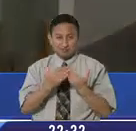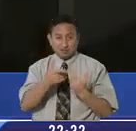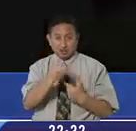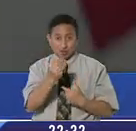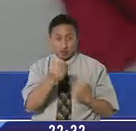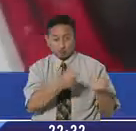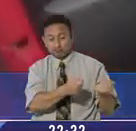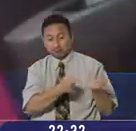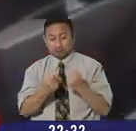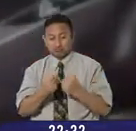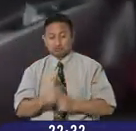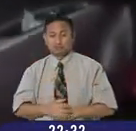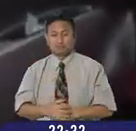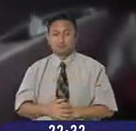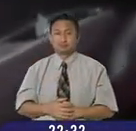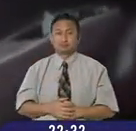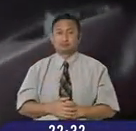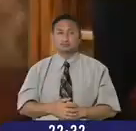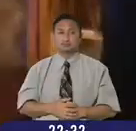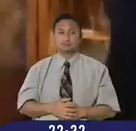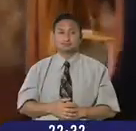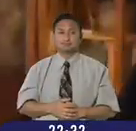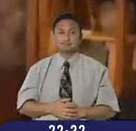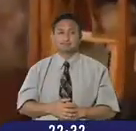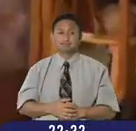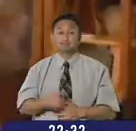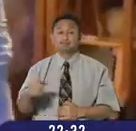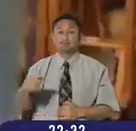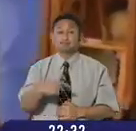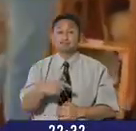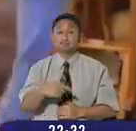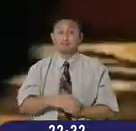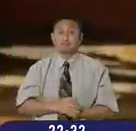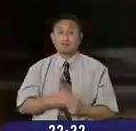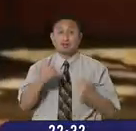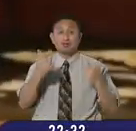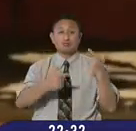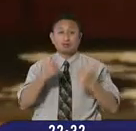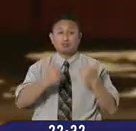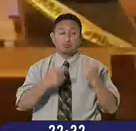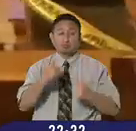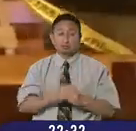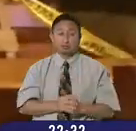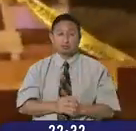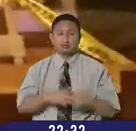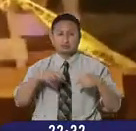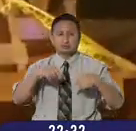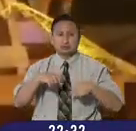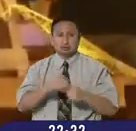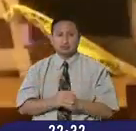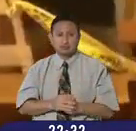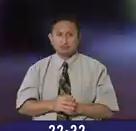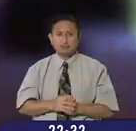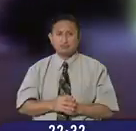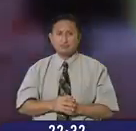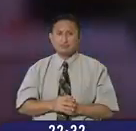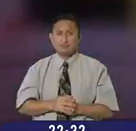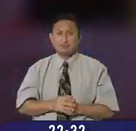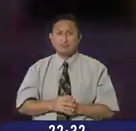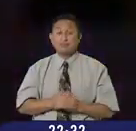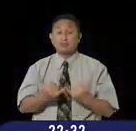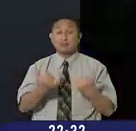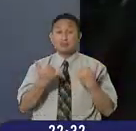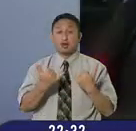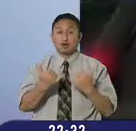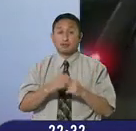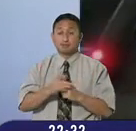nuestros jóvenes. La criminalidad parecería ensañarse con un ajuste ajeno a terceros en medio de